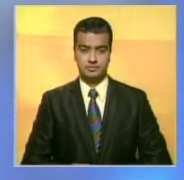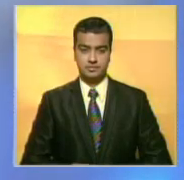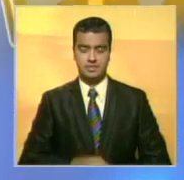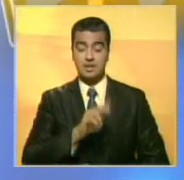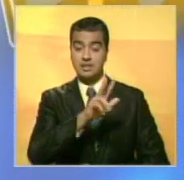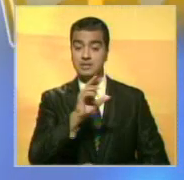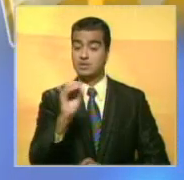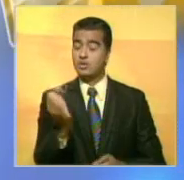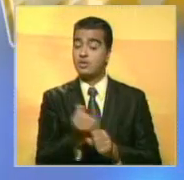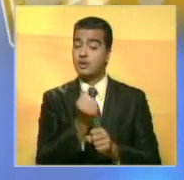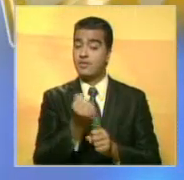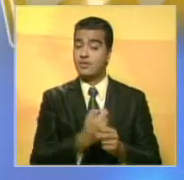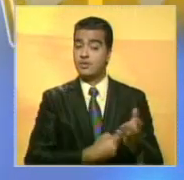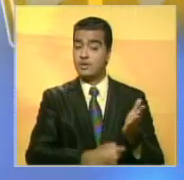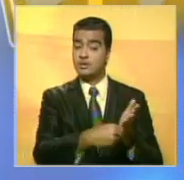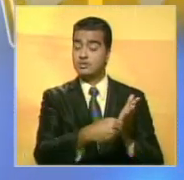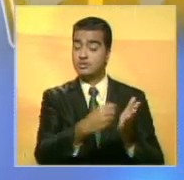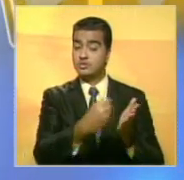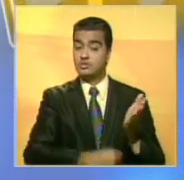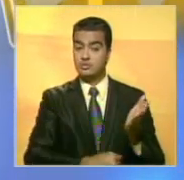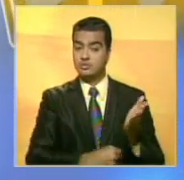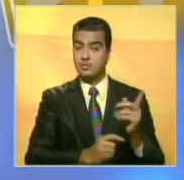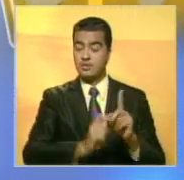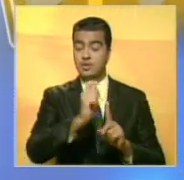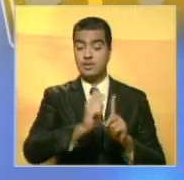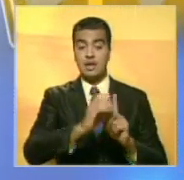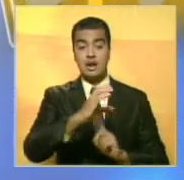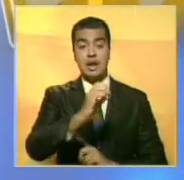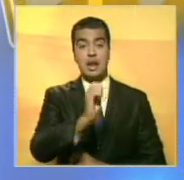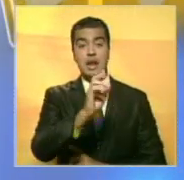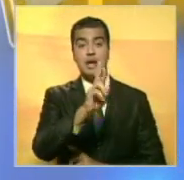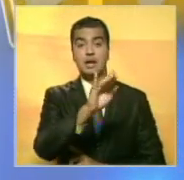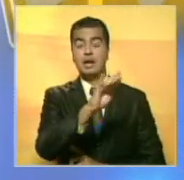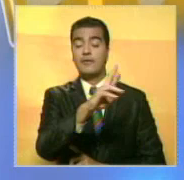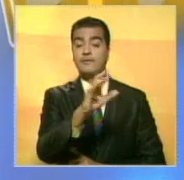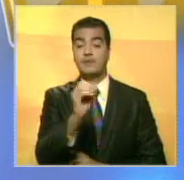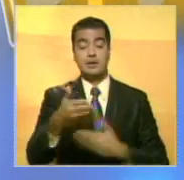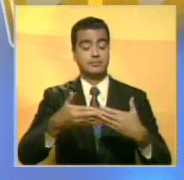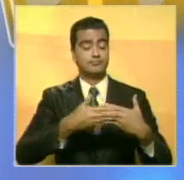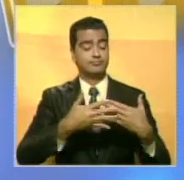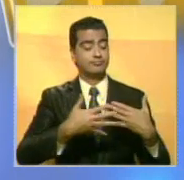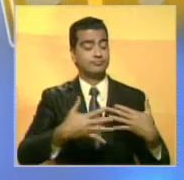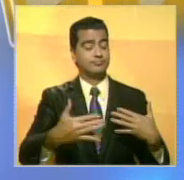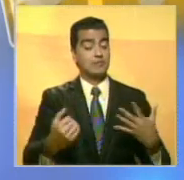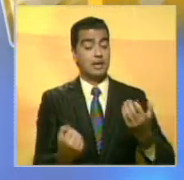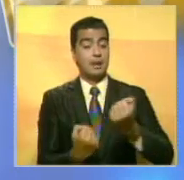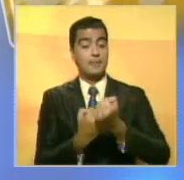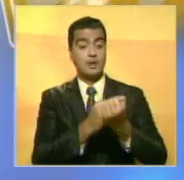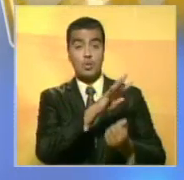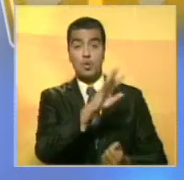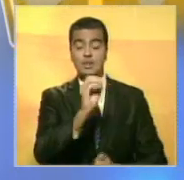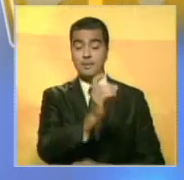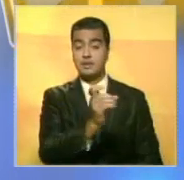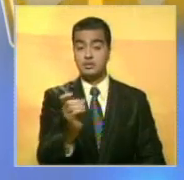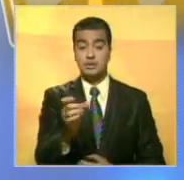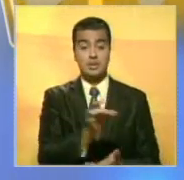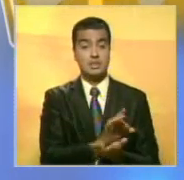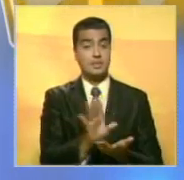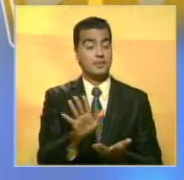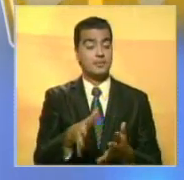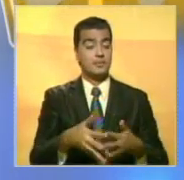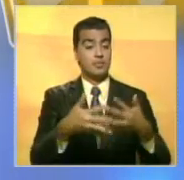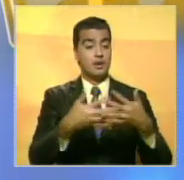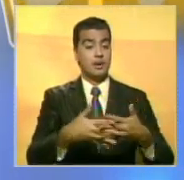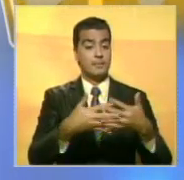300 trabajadores contratados de la planta termoeléctrica de La Cabrera en Aragua se mantienen en paro indefinido, respaldando a 40 personas despedidas por la